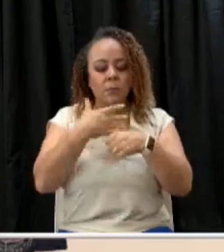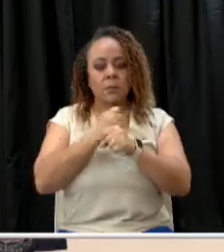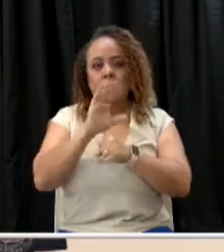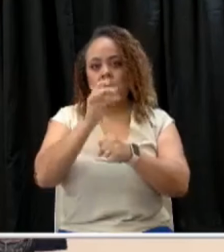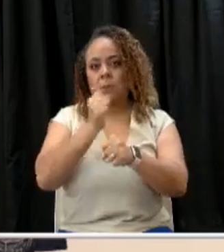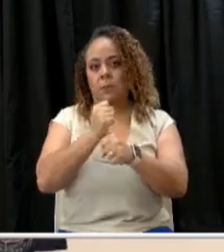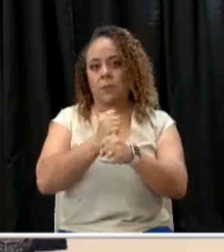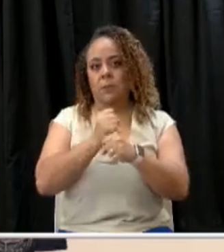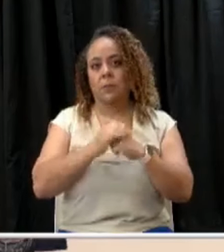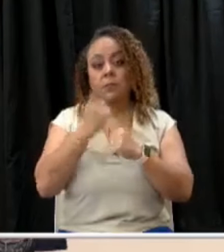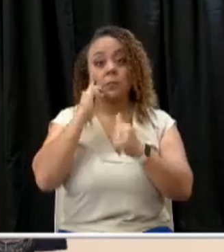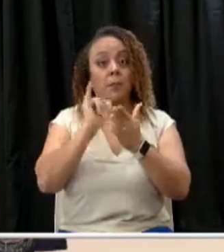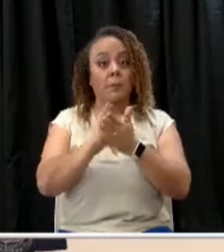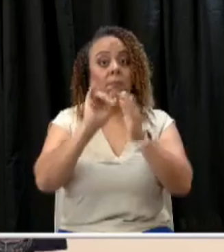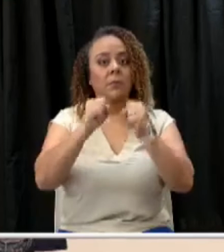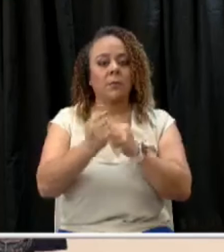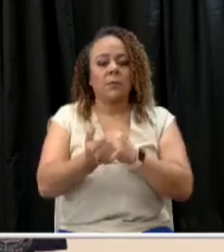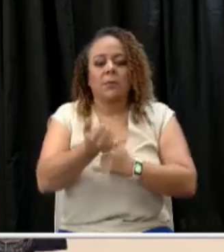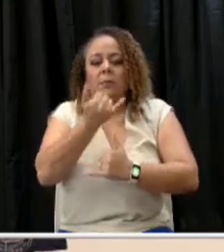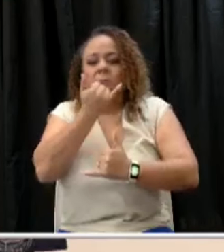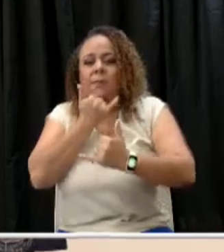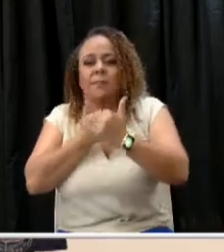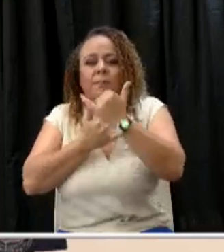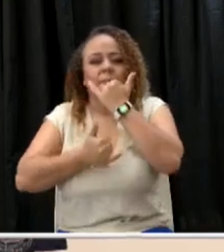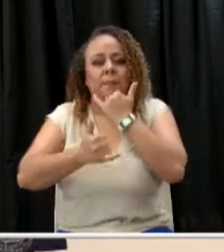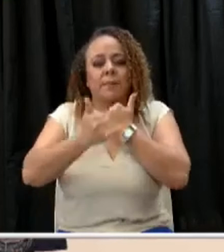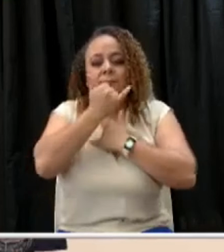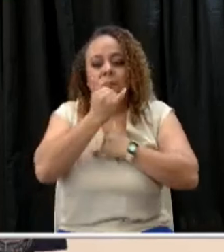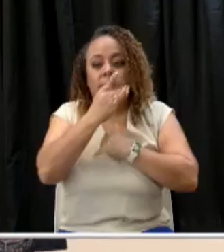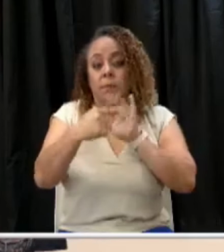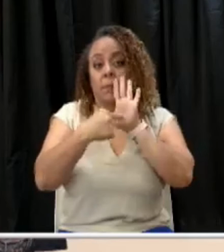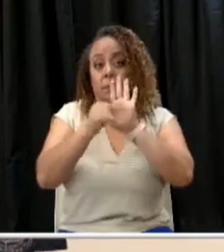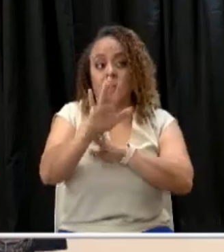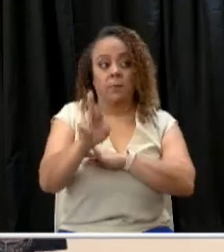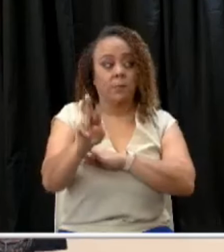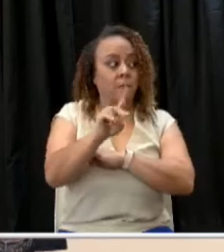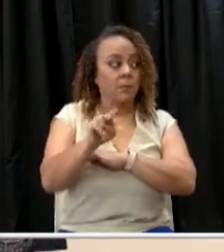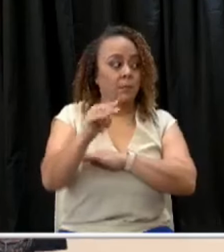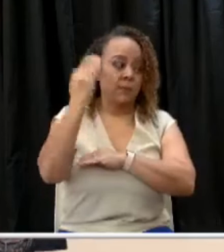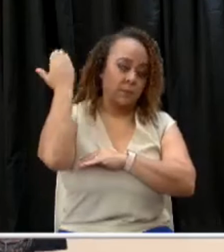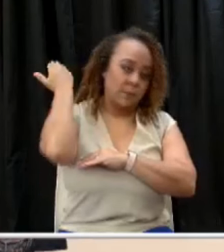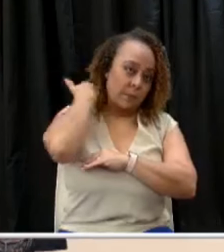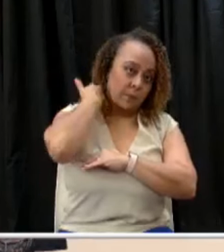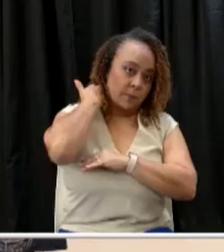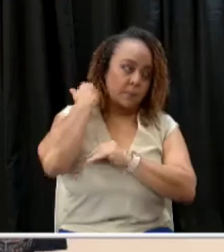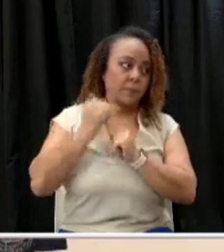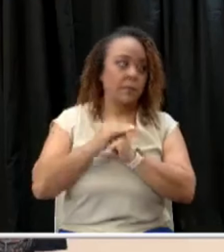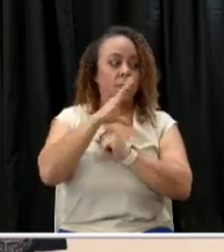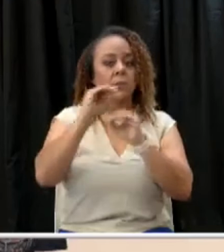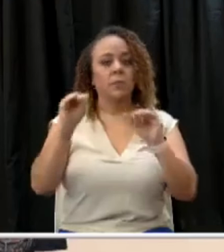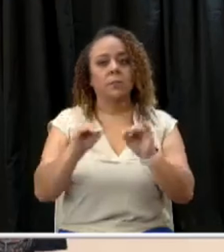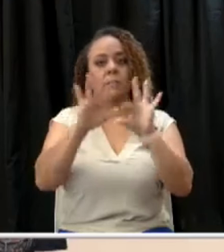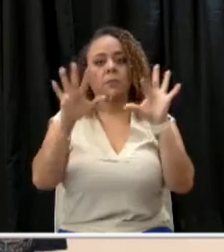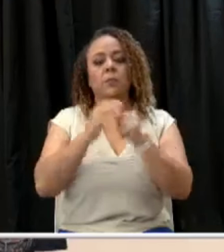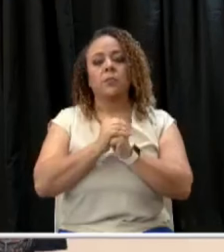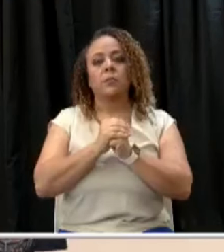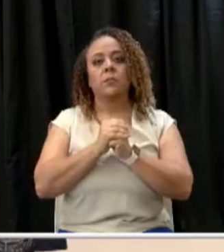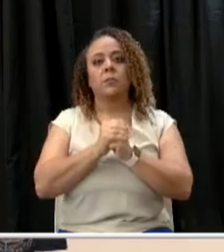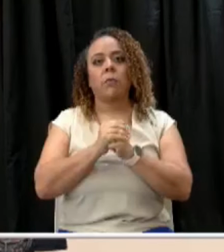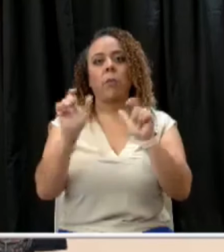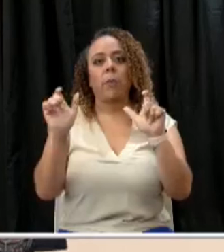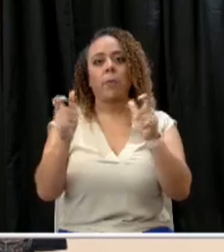labor, con lo cual puede cometer errores y exponer a sus compañeros a accidentes. Y evidentemente una reducción